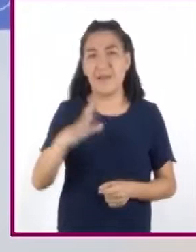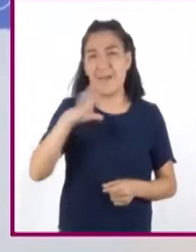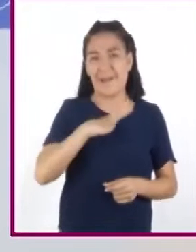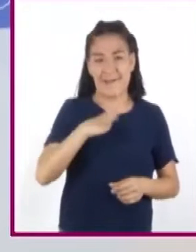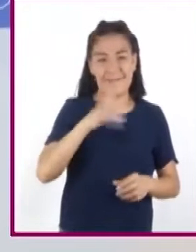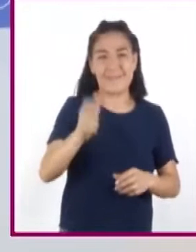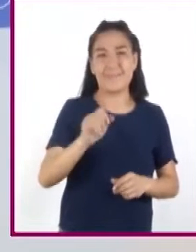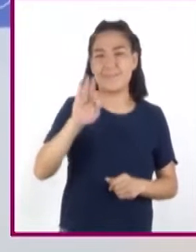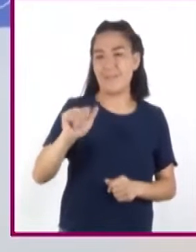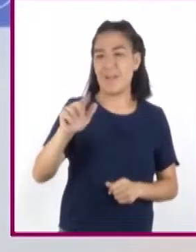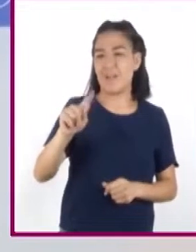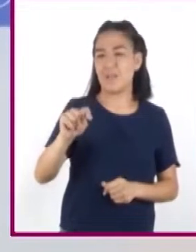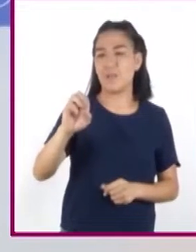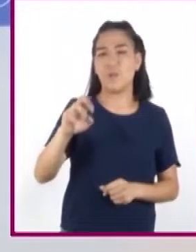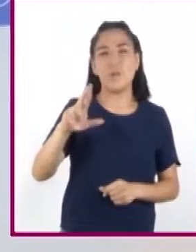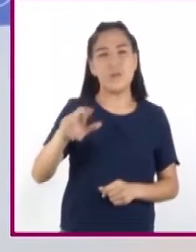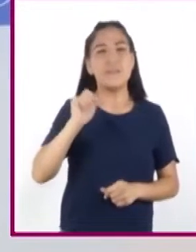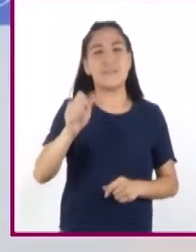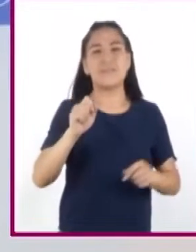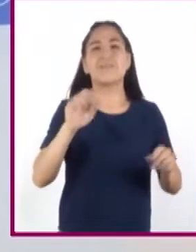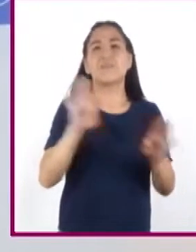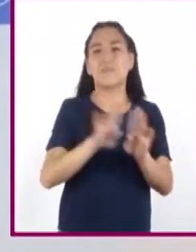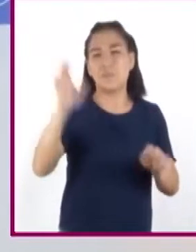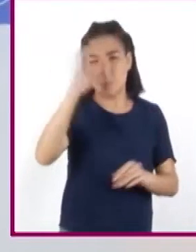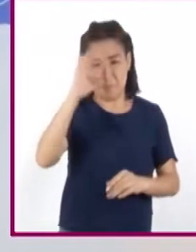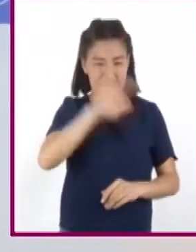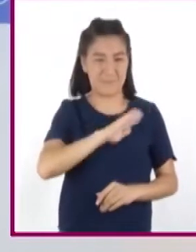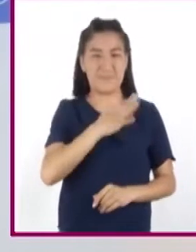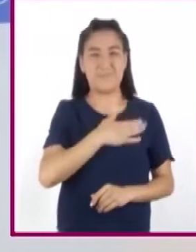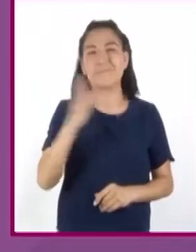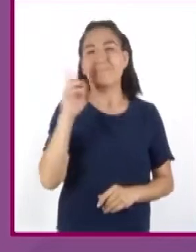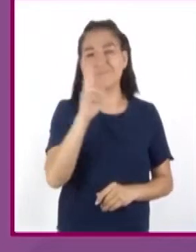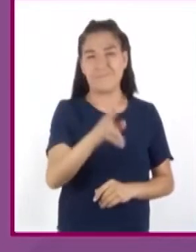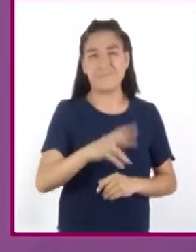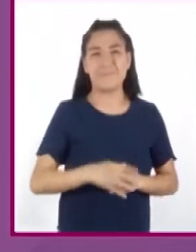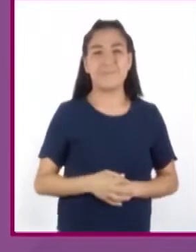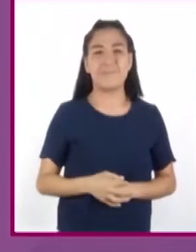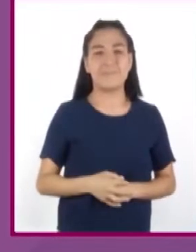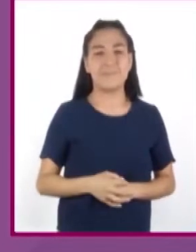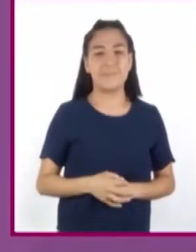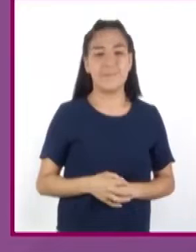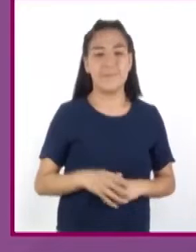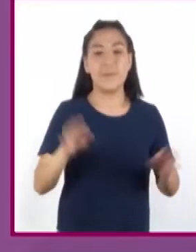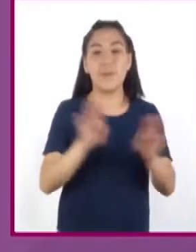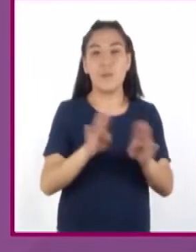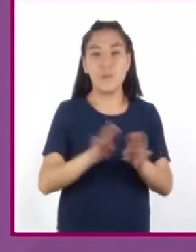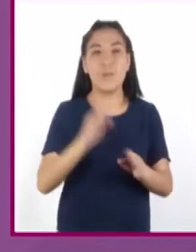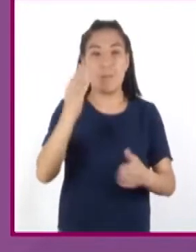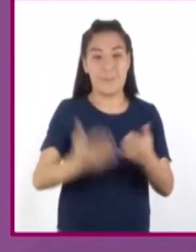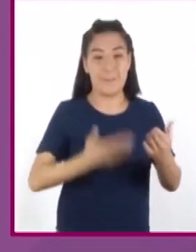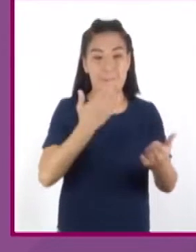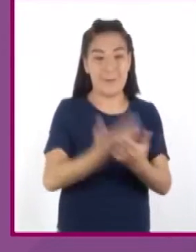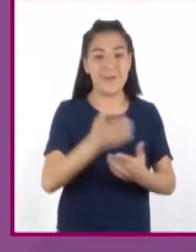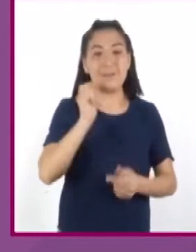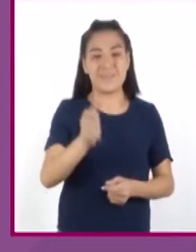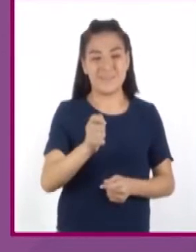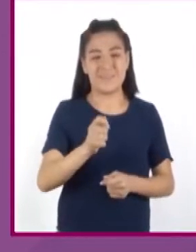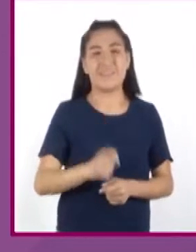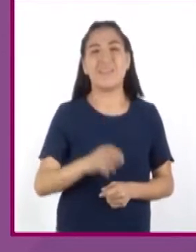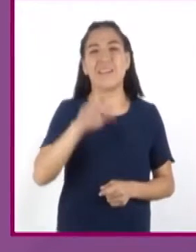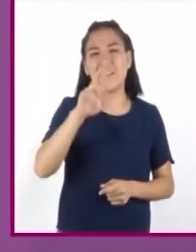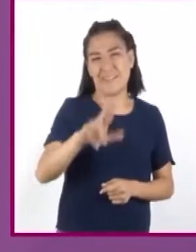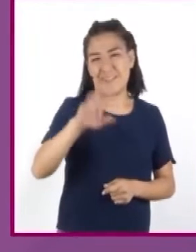factores culturales en el español? Veamos lo siguiente. Si partimos de la propuesta de la RAE, entendemos